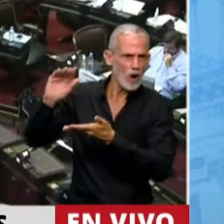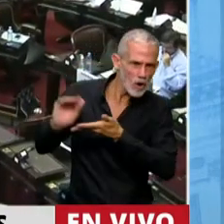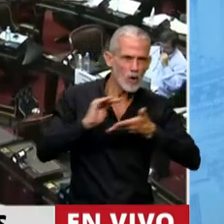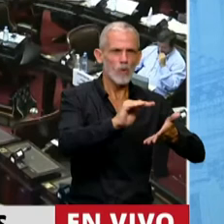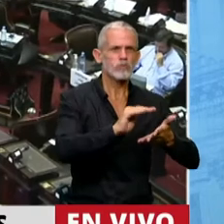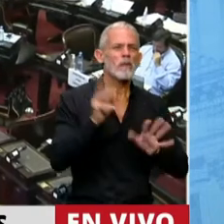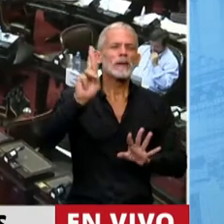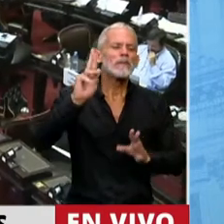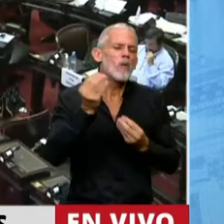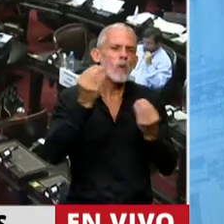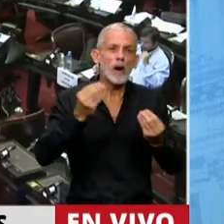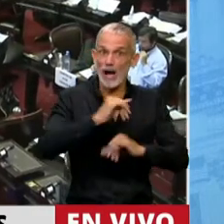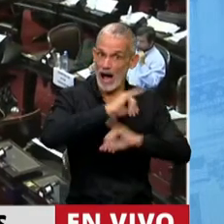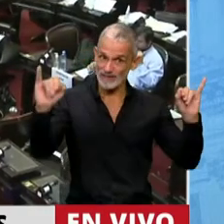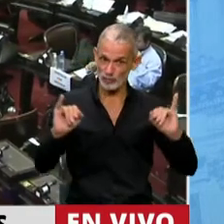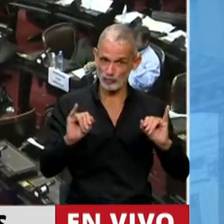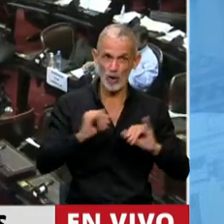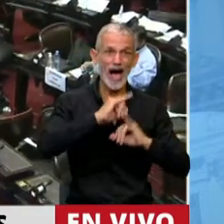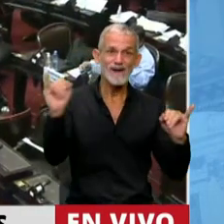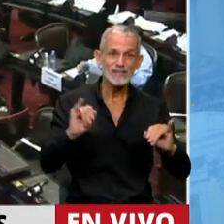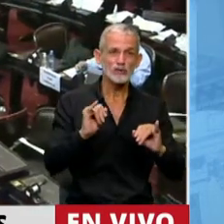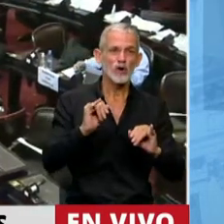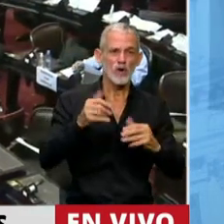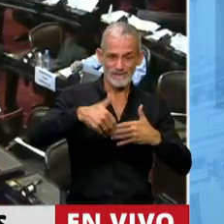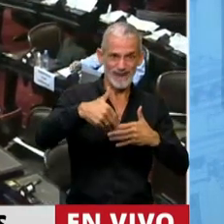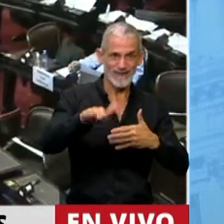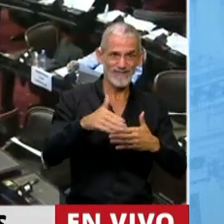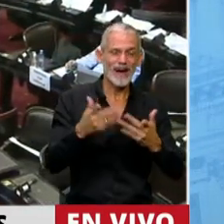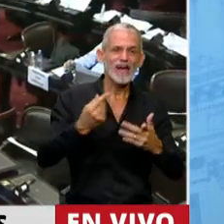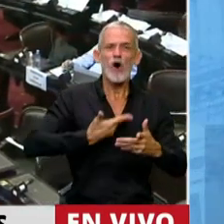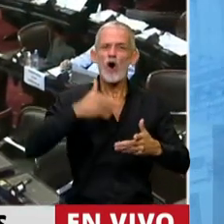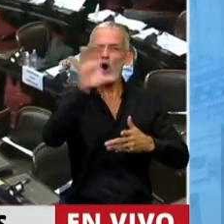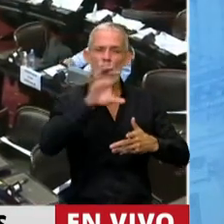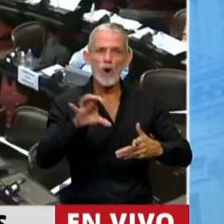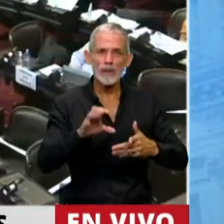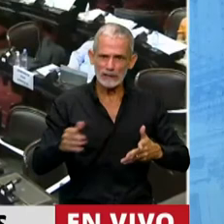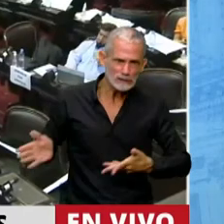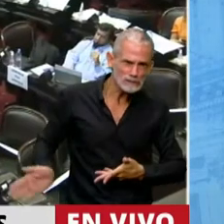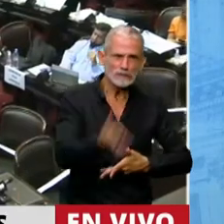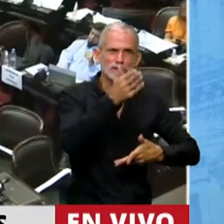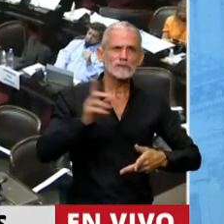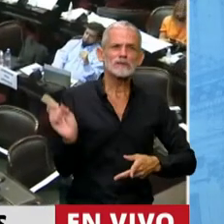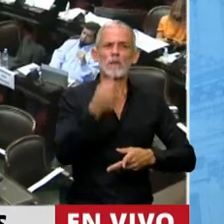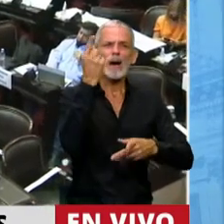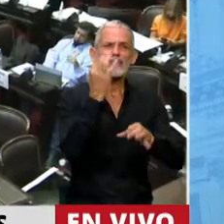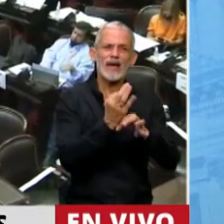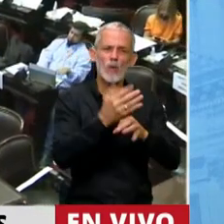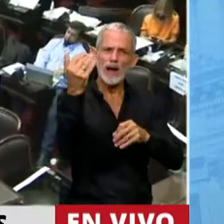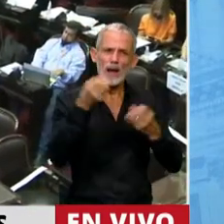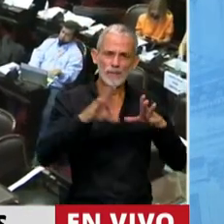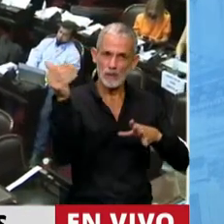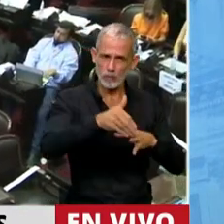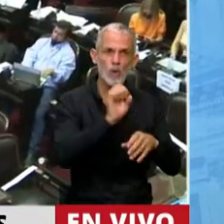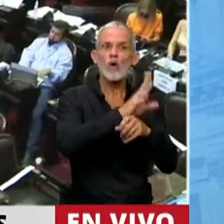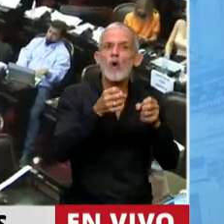de privilegio es muy sencilla. Alertamos a días de que los gobiernos se empujen a la presencialidad, a que los